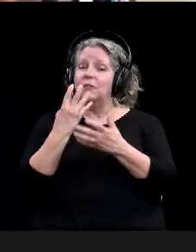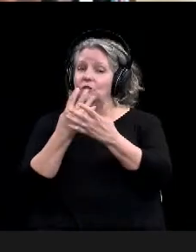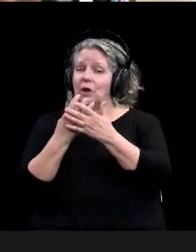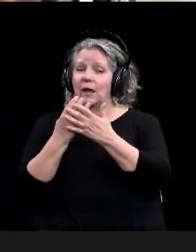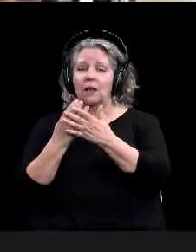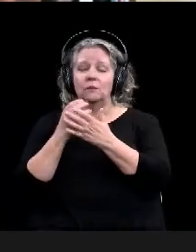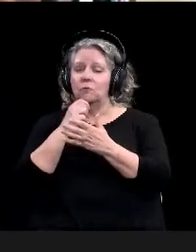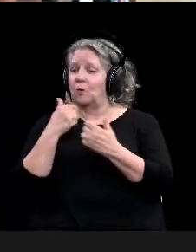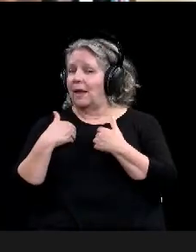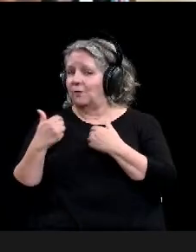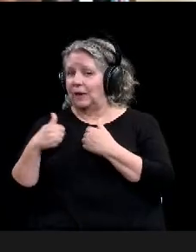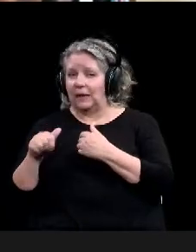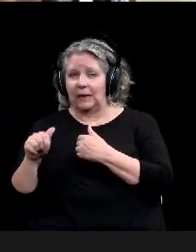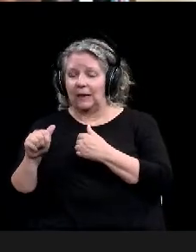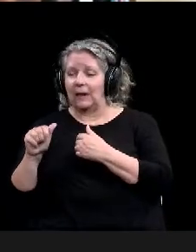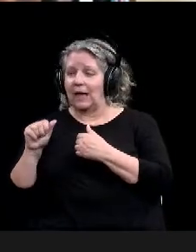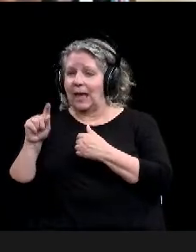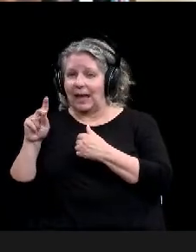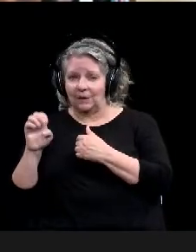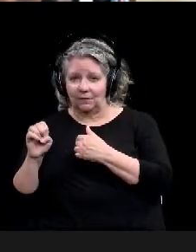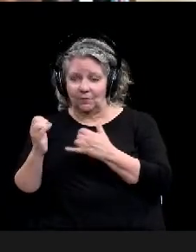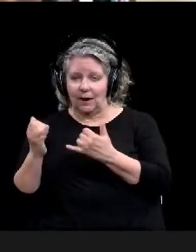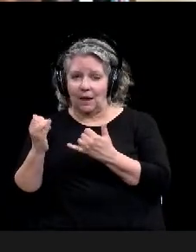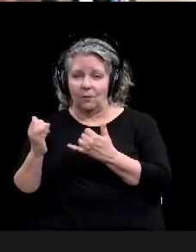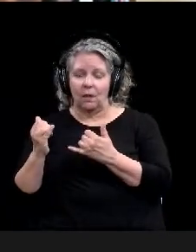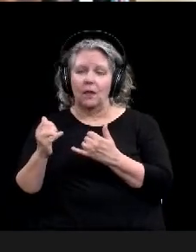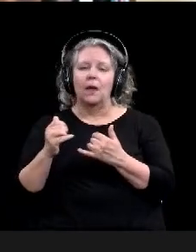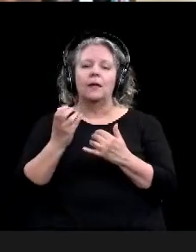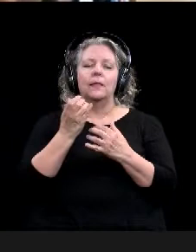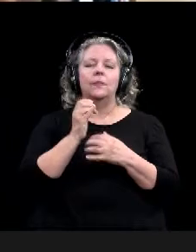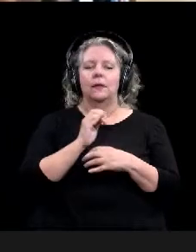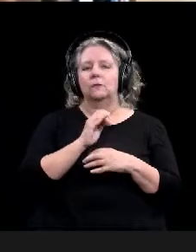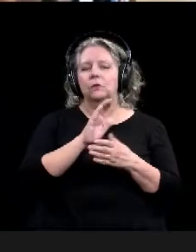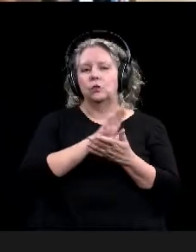cinco escolares y una escuela privada